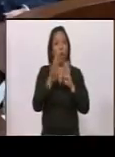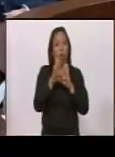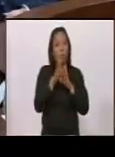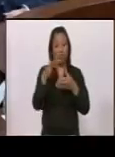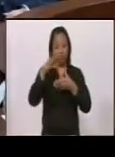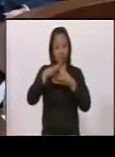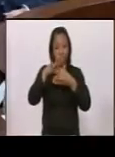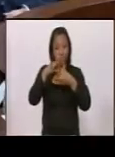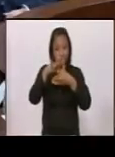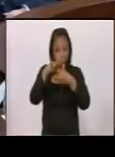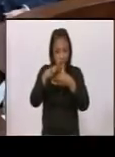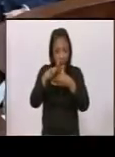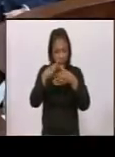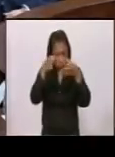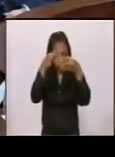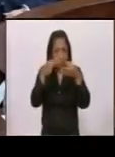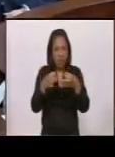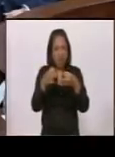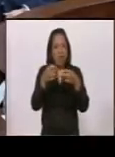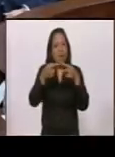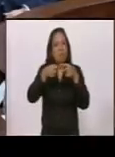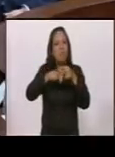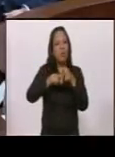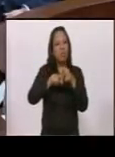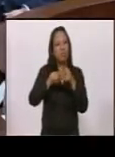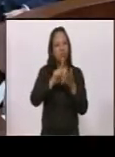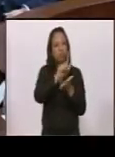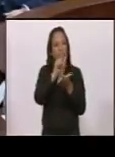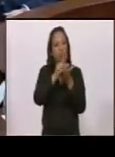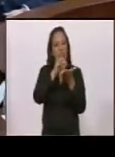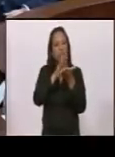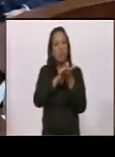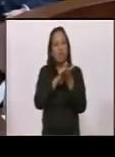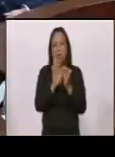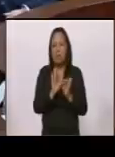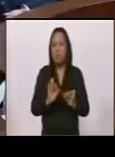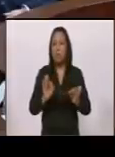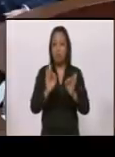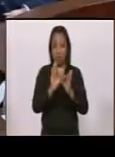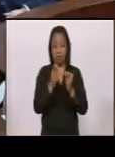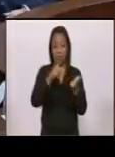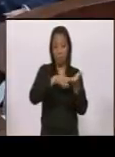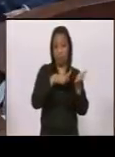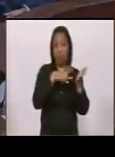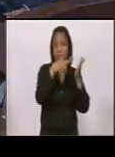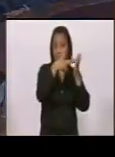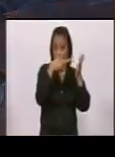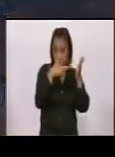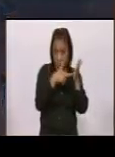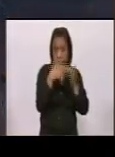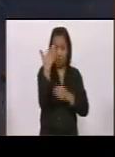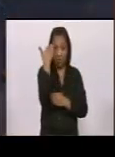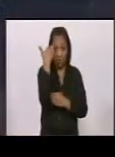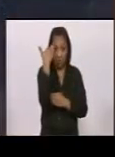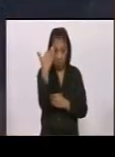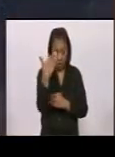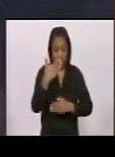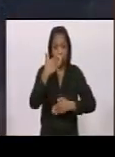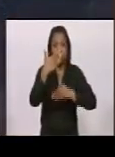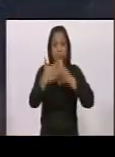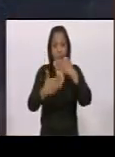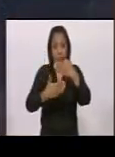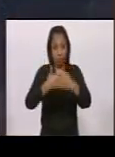electoral parte de un principio elemental. Hay reglas, tiempos y